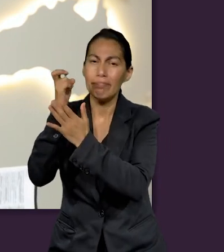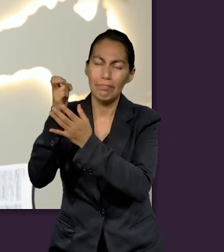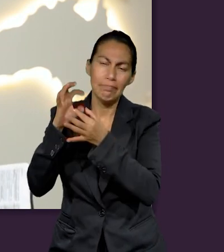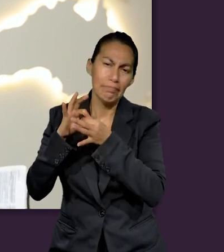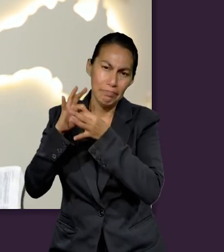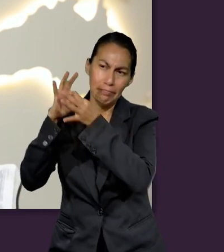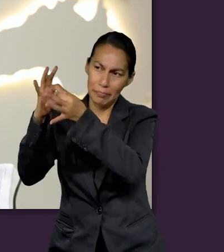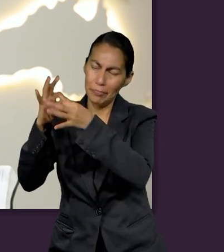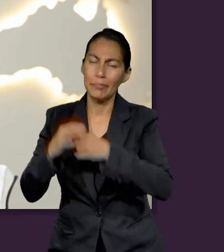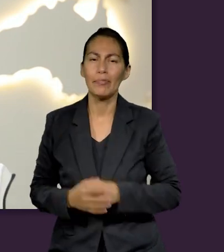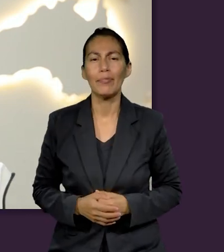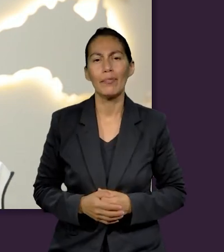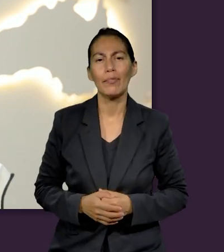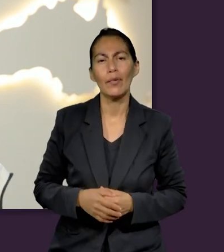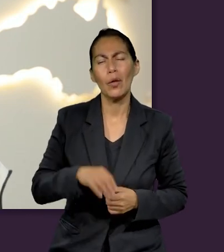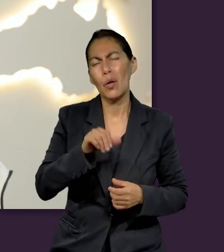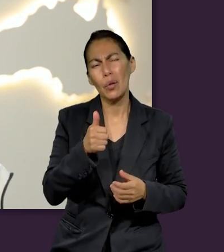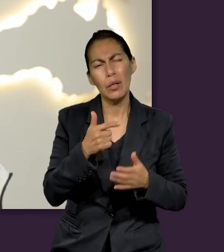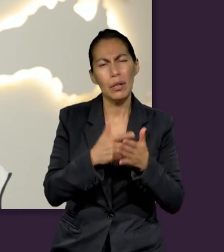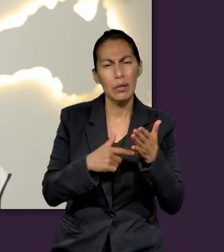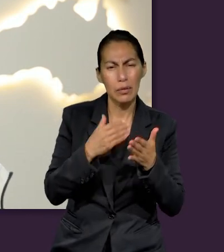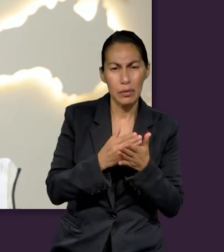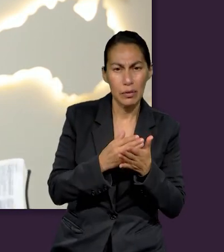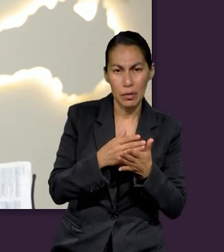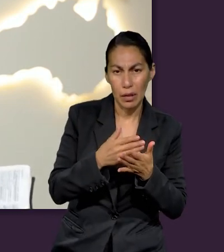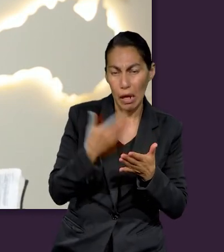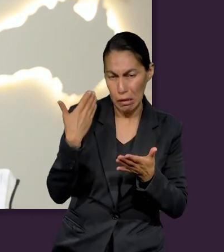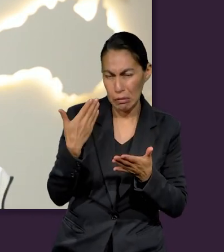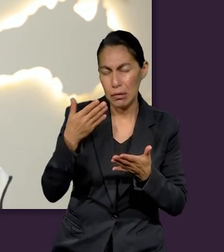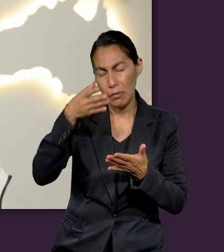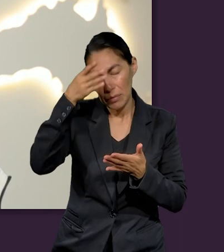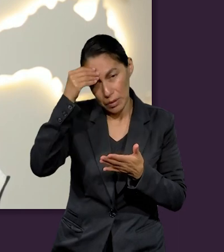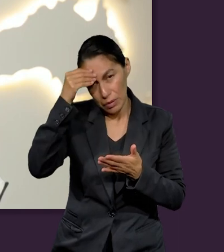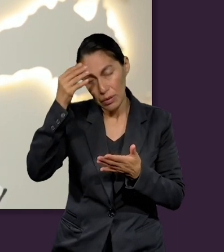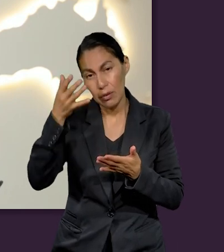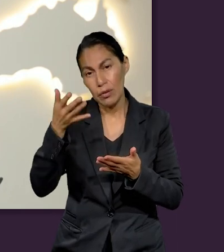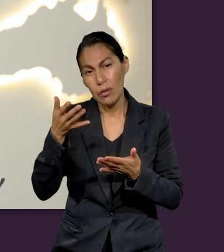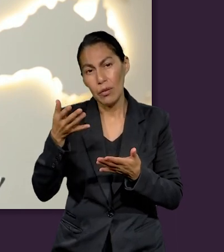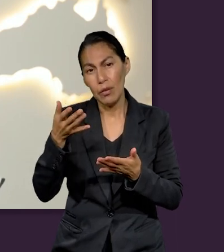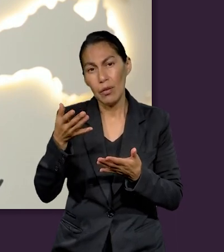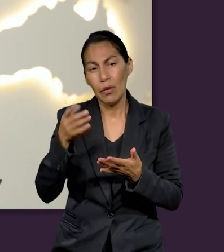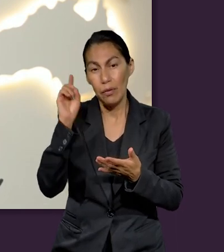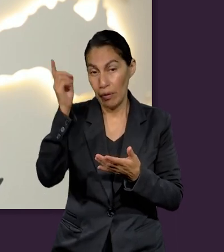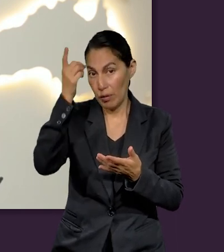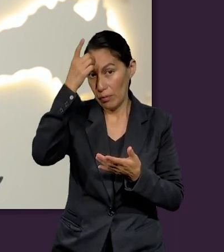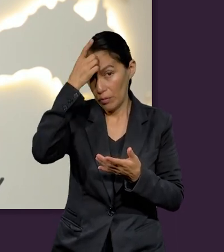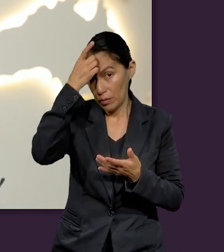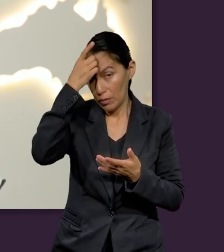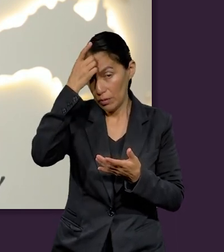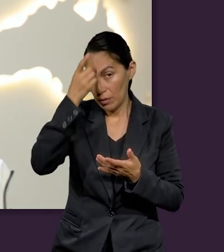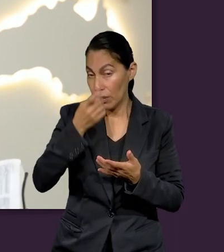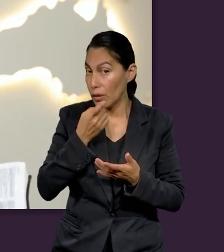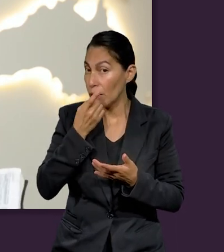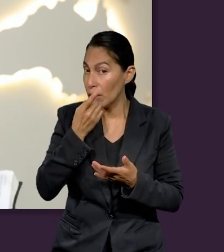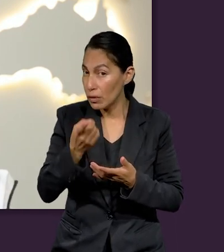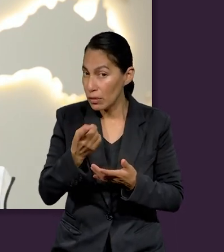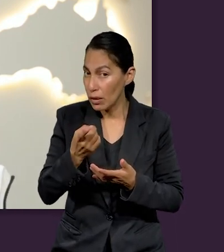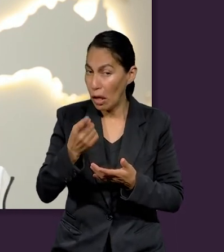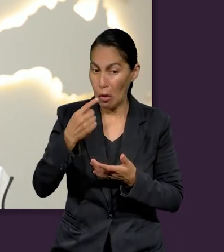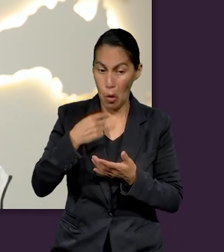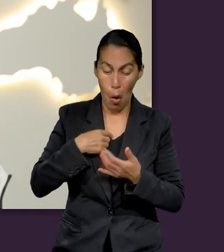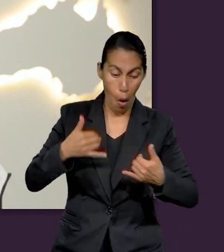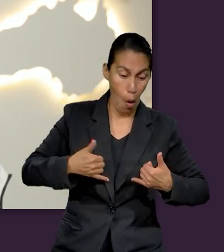la confianza en sus promesas de la fidelidad en alguna otra lección habíamos escuchado ya